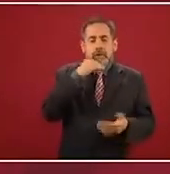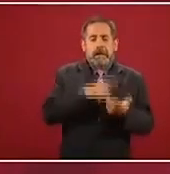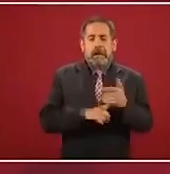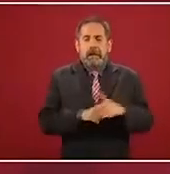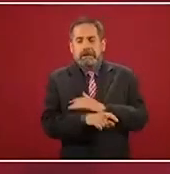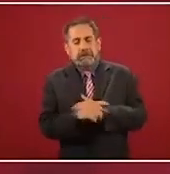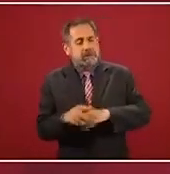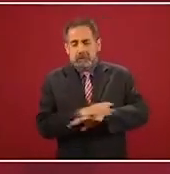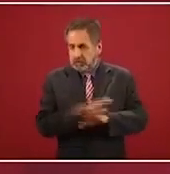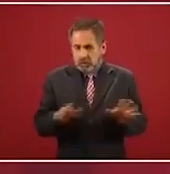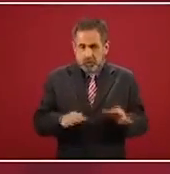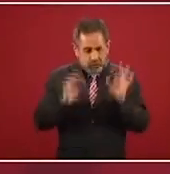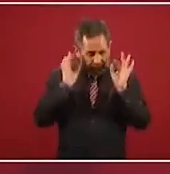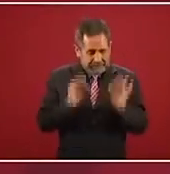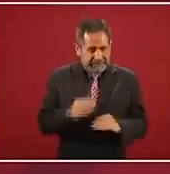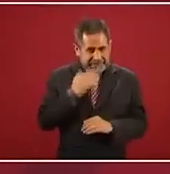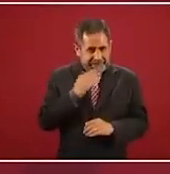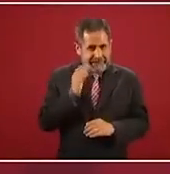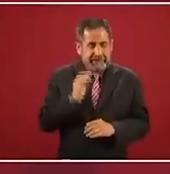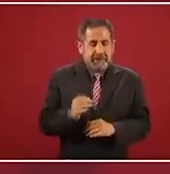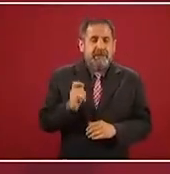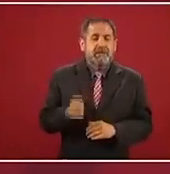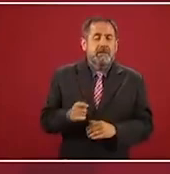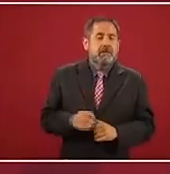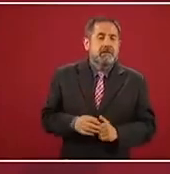y que conste que